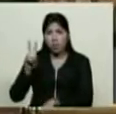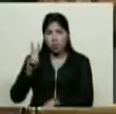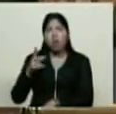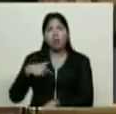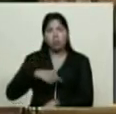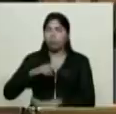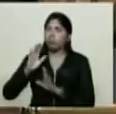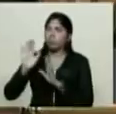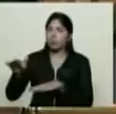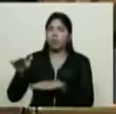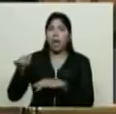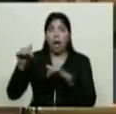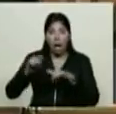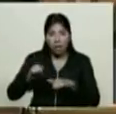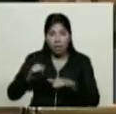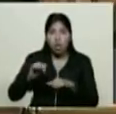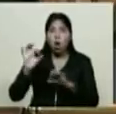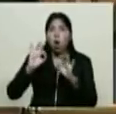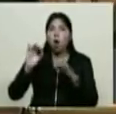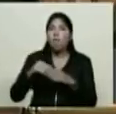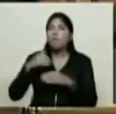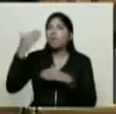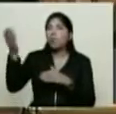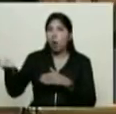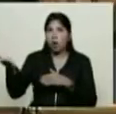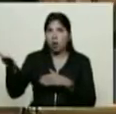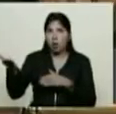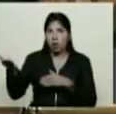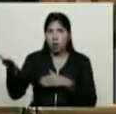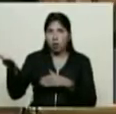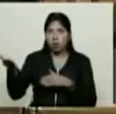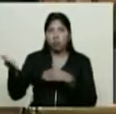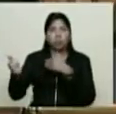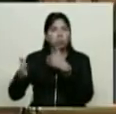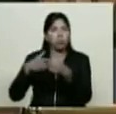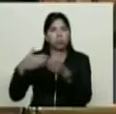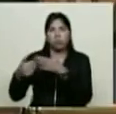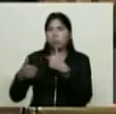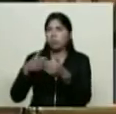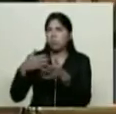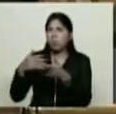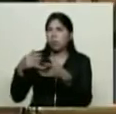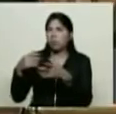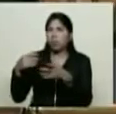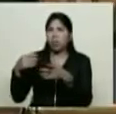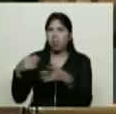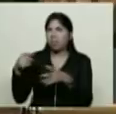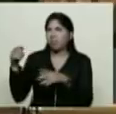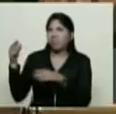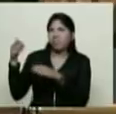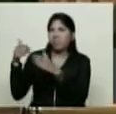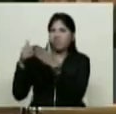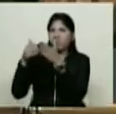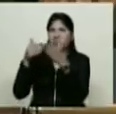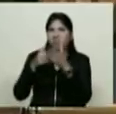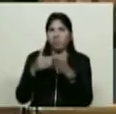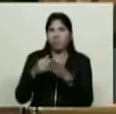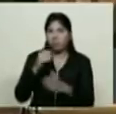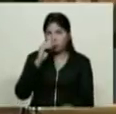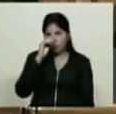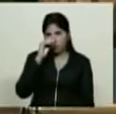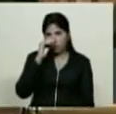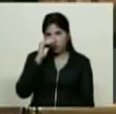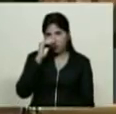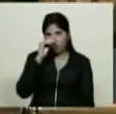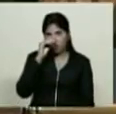desarrollen dentro y fuera del país, aun cuando estos sean atacados y saboteados por factores externos